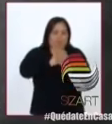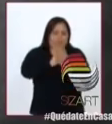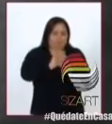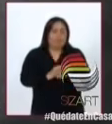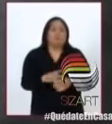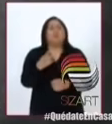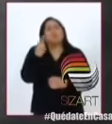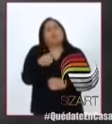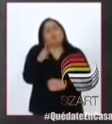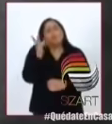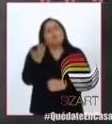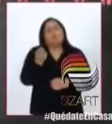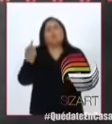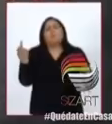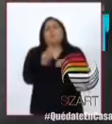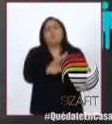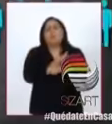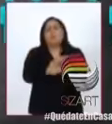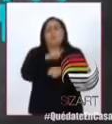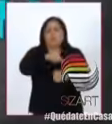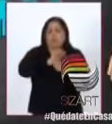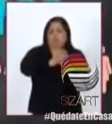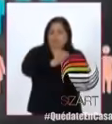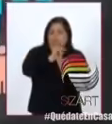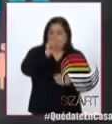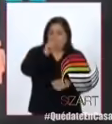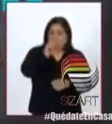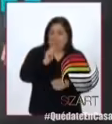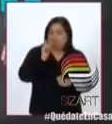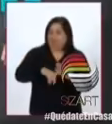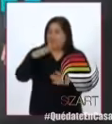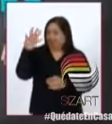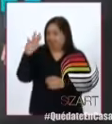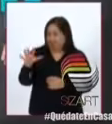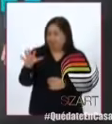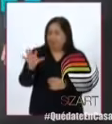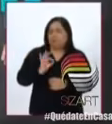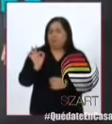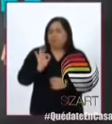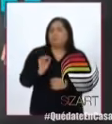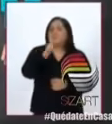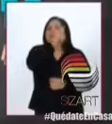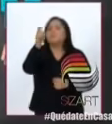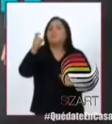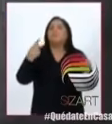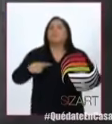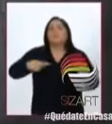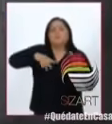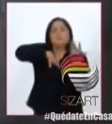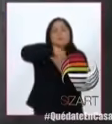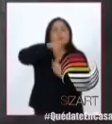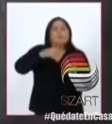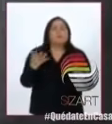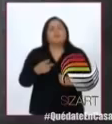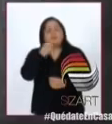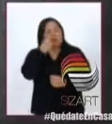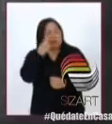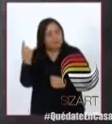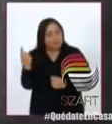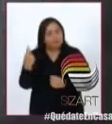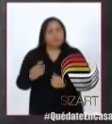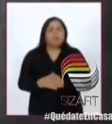Pero, ¿qué pasa si en la tanda en vez de 10 hubieran participado 100 personas? Veamos.